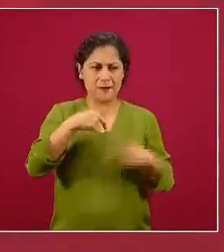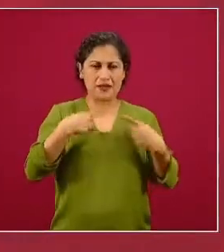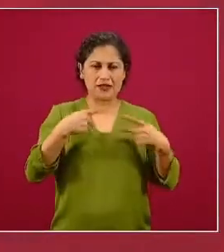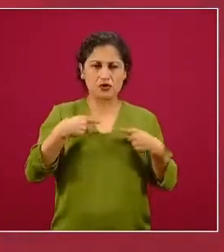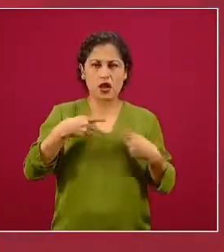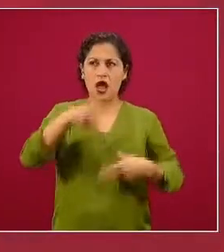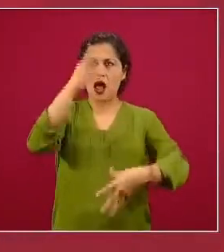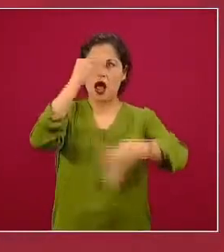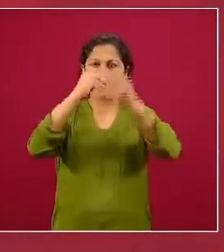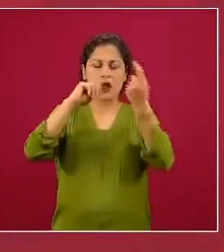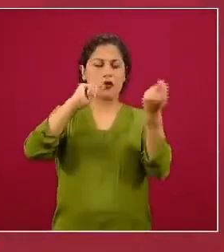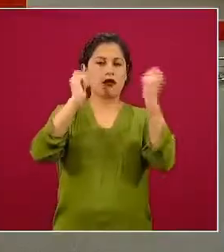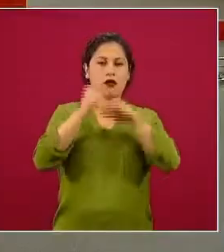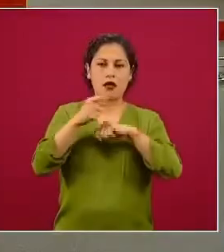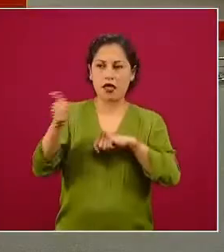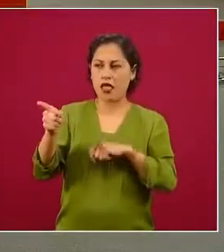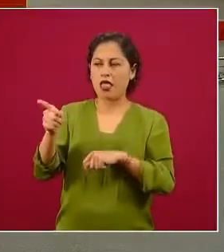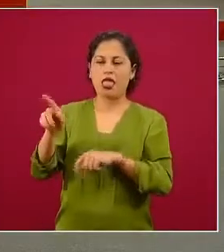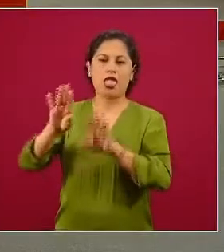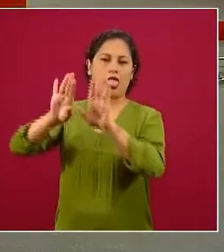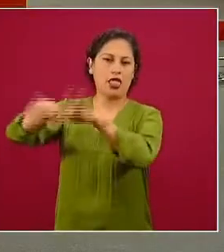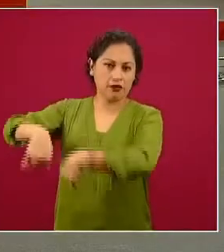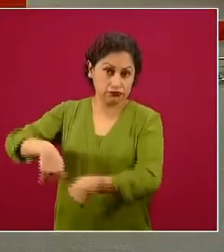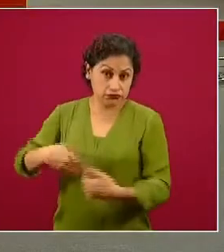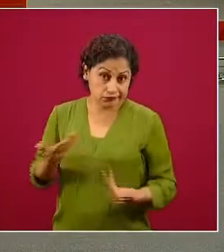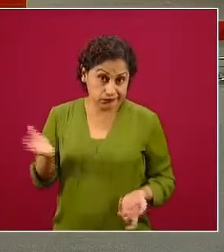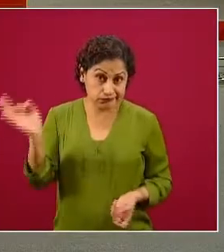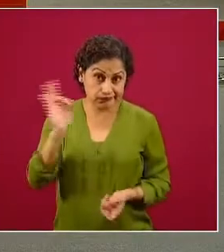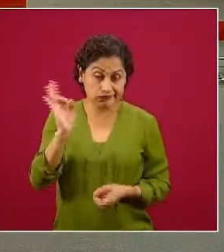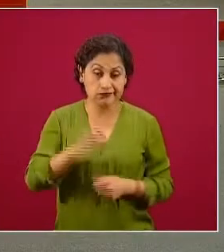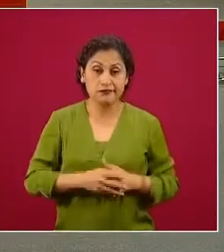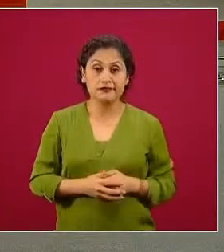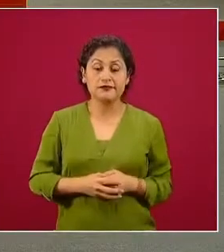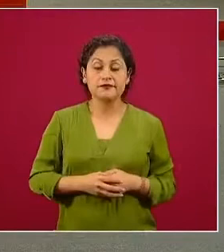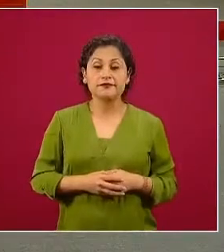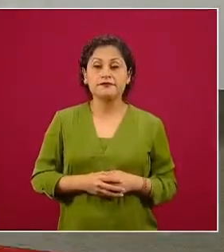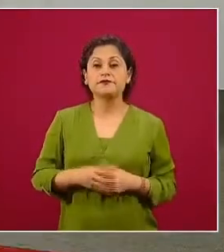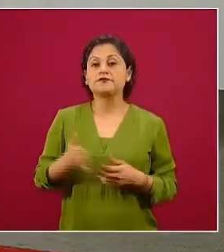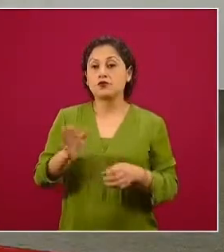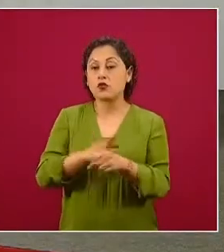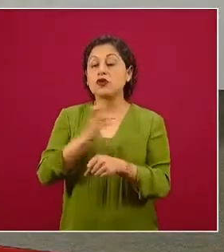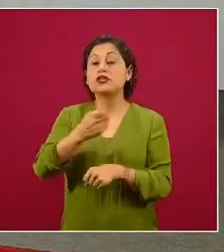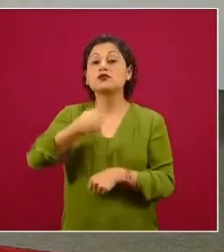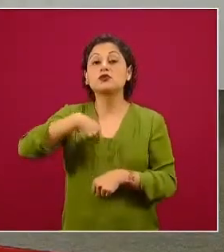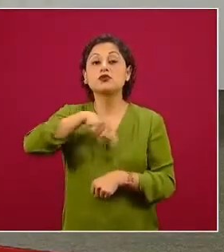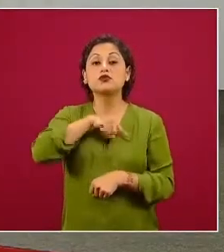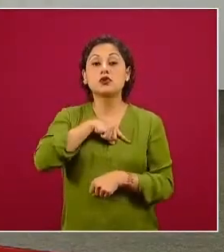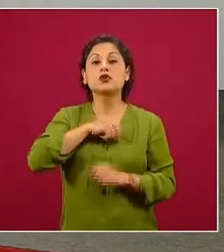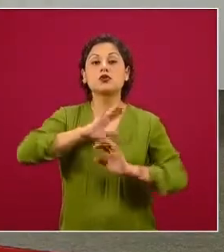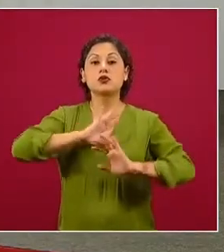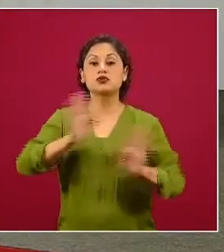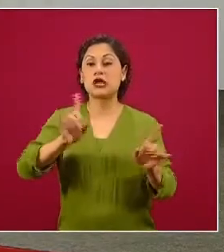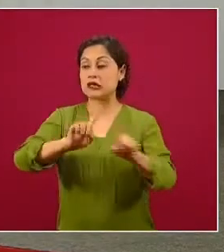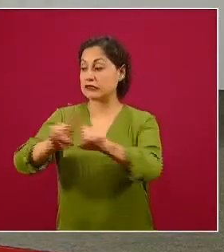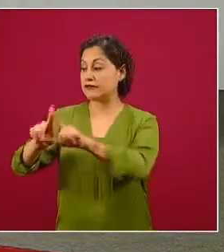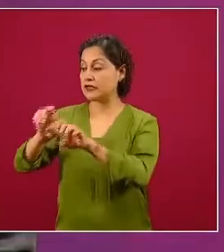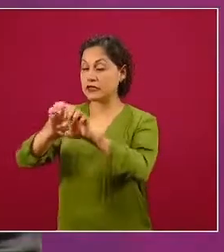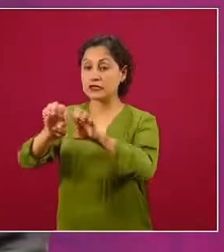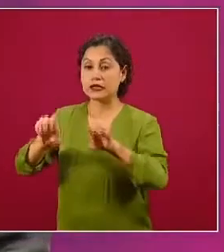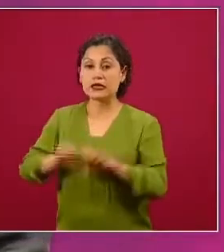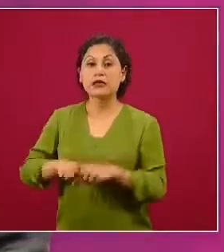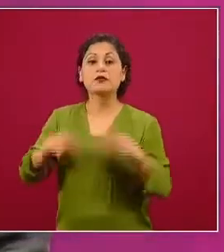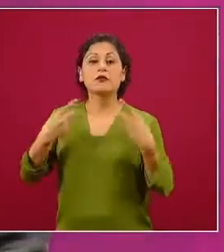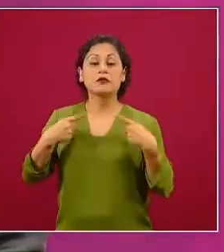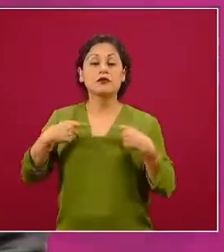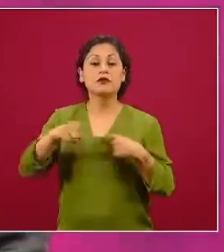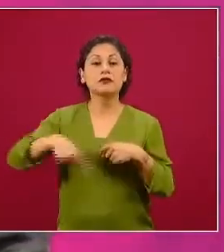Entonces, lo que vamos a hacer es por múltiples frentes. Hemos comentado aquí de un grupo de trabajo institucional y social que se